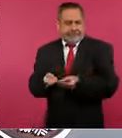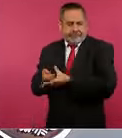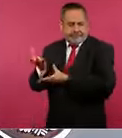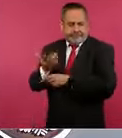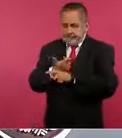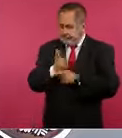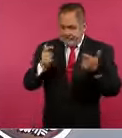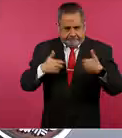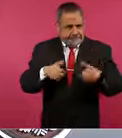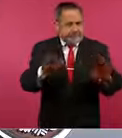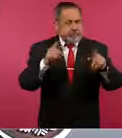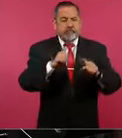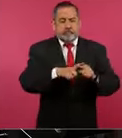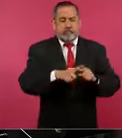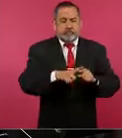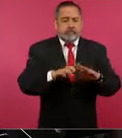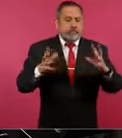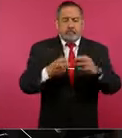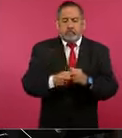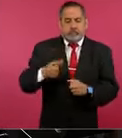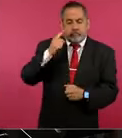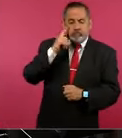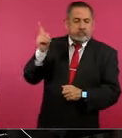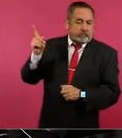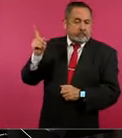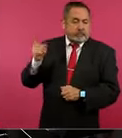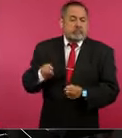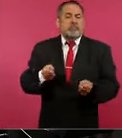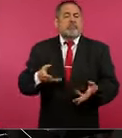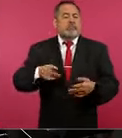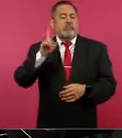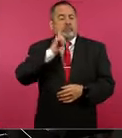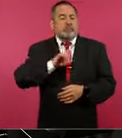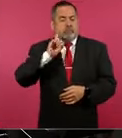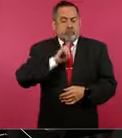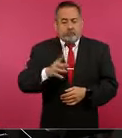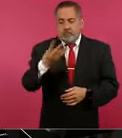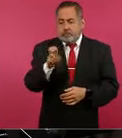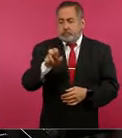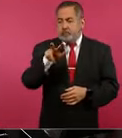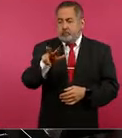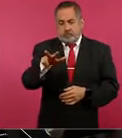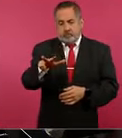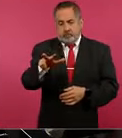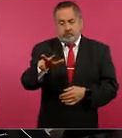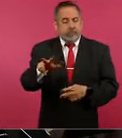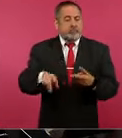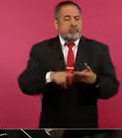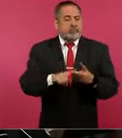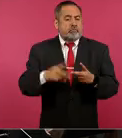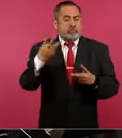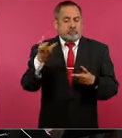los cuales tenemos el número aquí de mujeres, 418, y